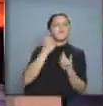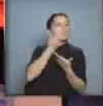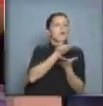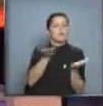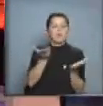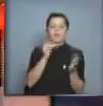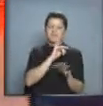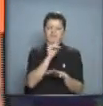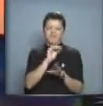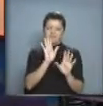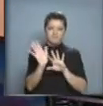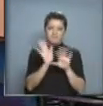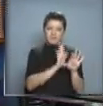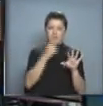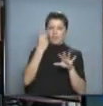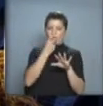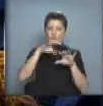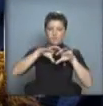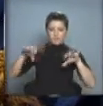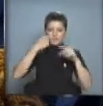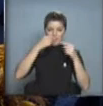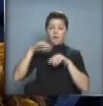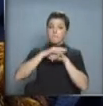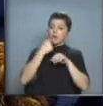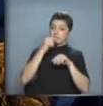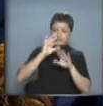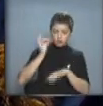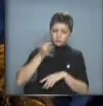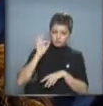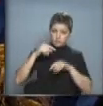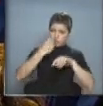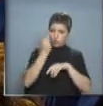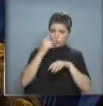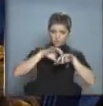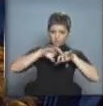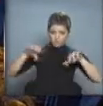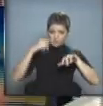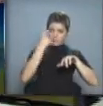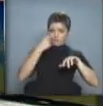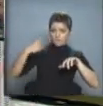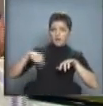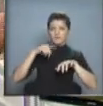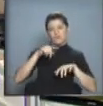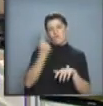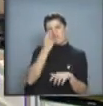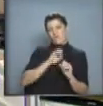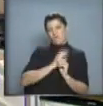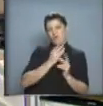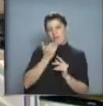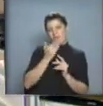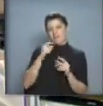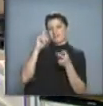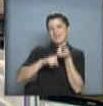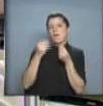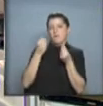si no, no tiene sentido. Sabemos que son dos cosas diferentes, el casamiento y obviamente que te casas por amor. Que sería la idea, ¿no? Porque te